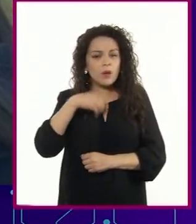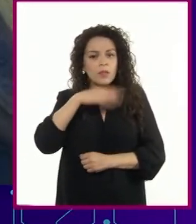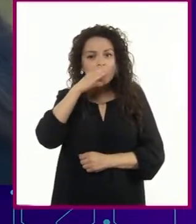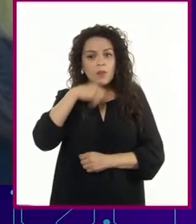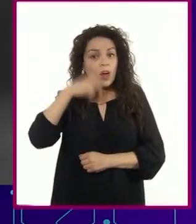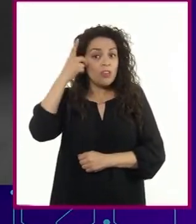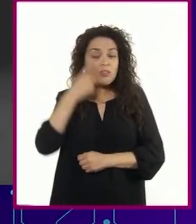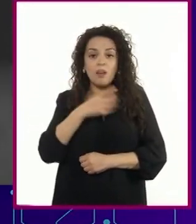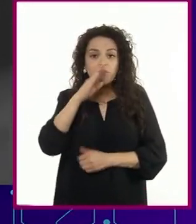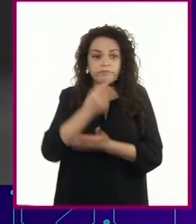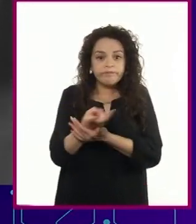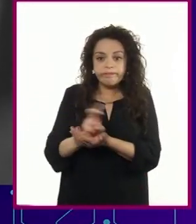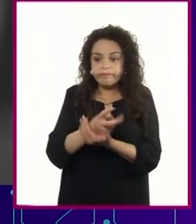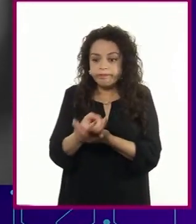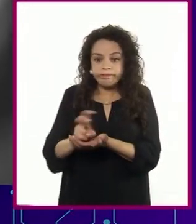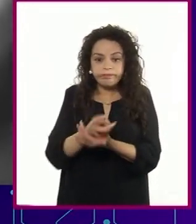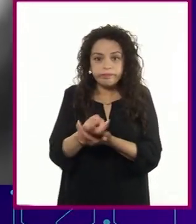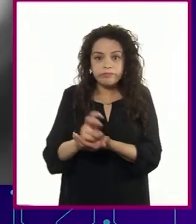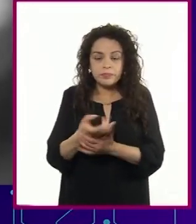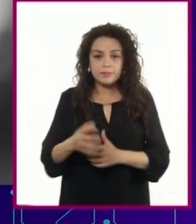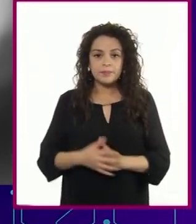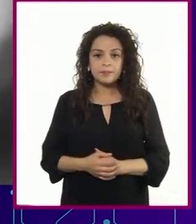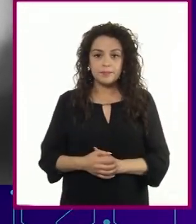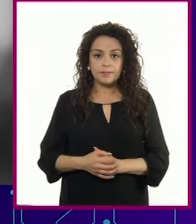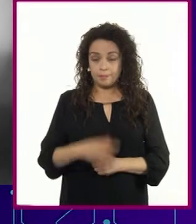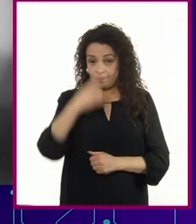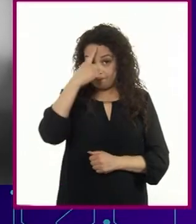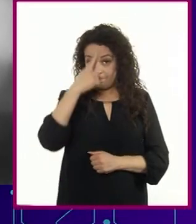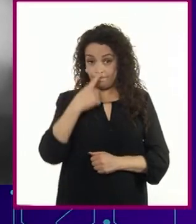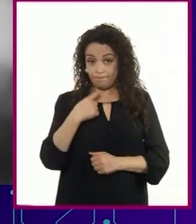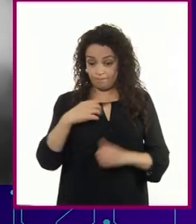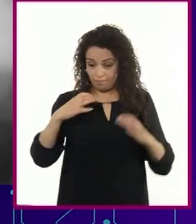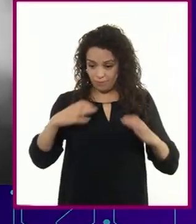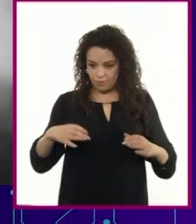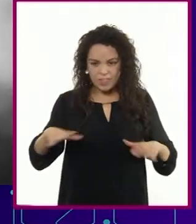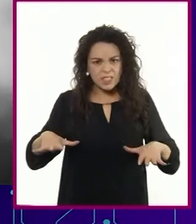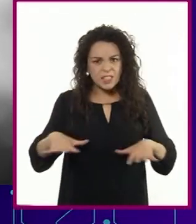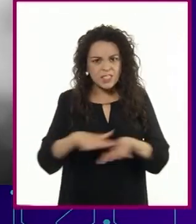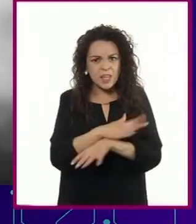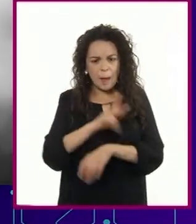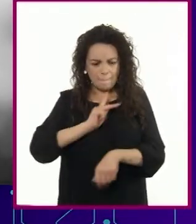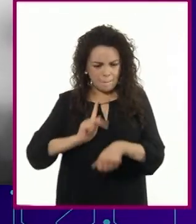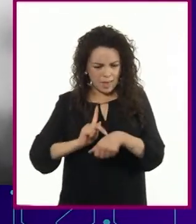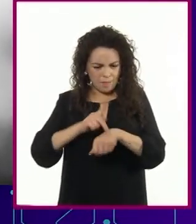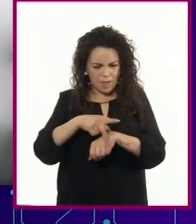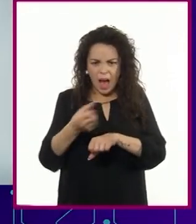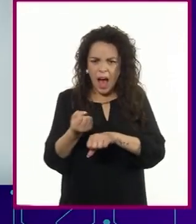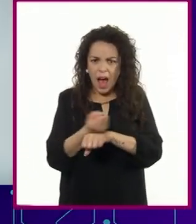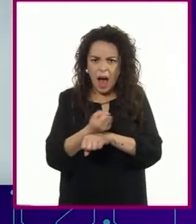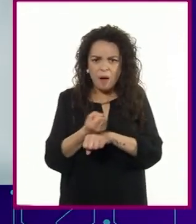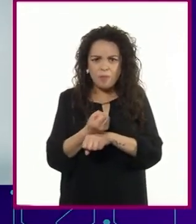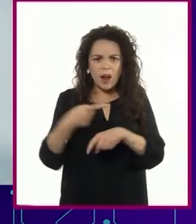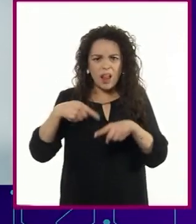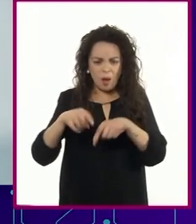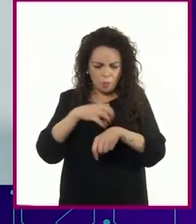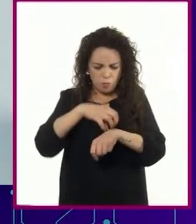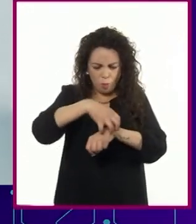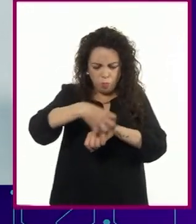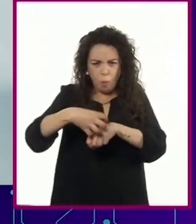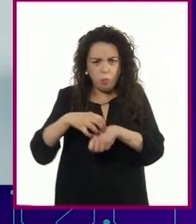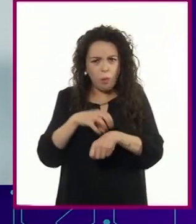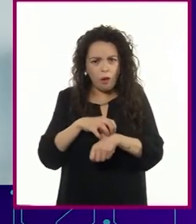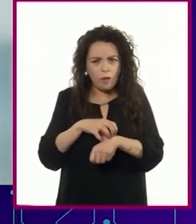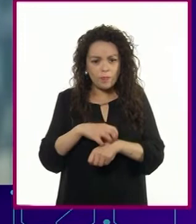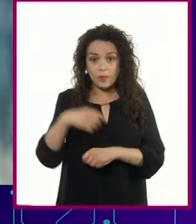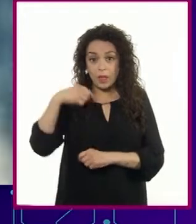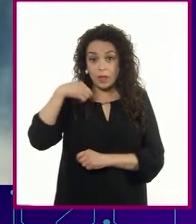no podía. Tu aspecto físico cambia. Me salió sarpullido, mi piel estaba amarilla. Alucinaba bien feo